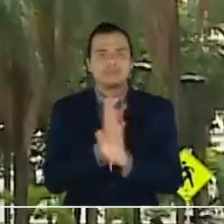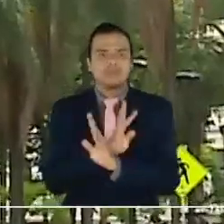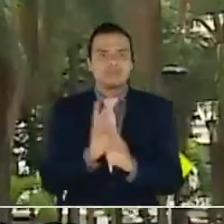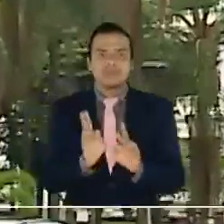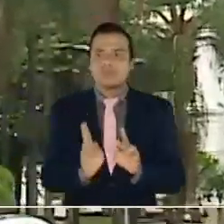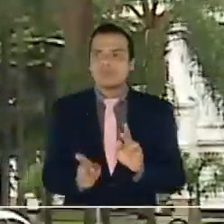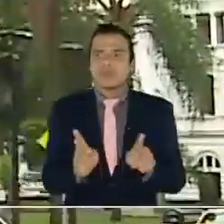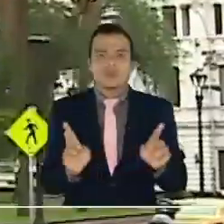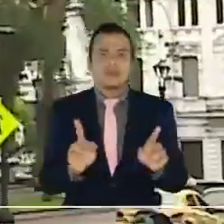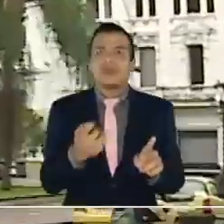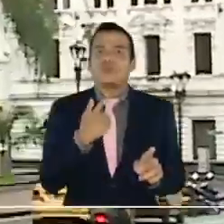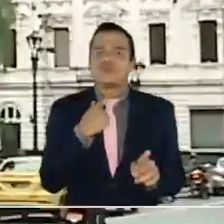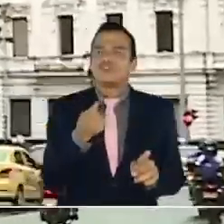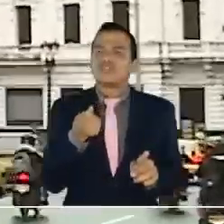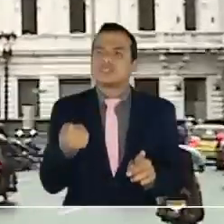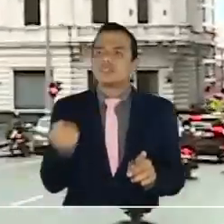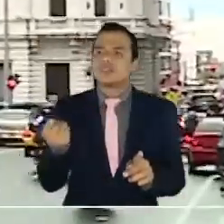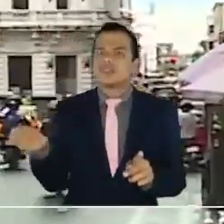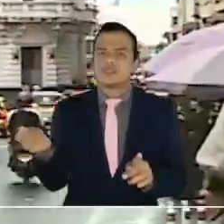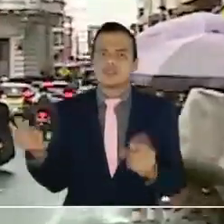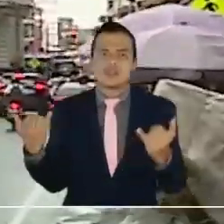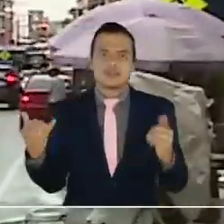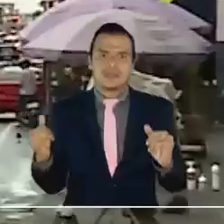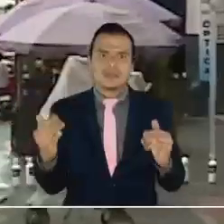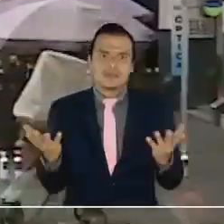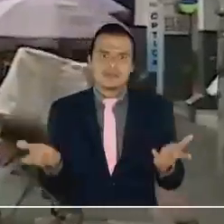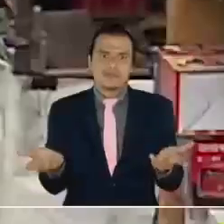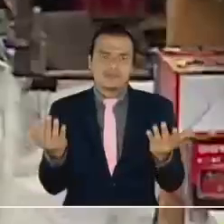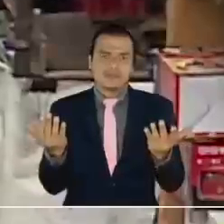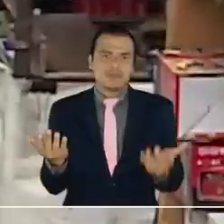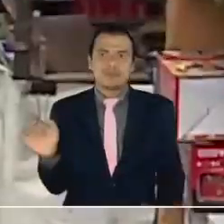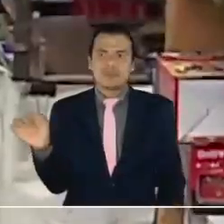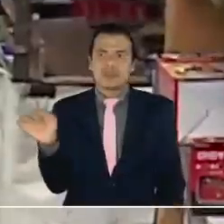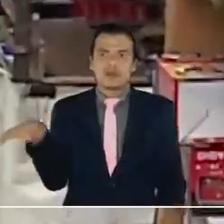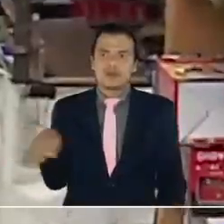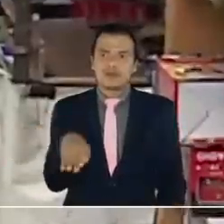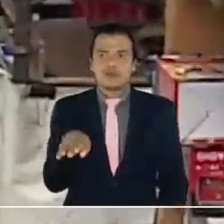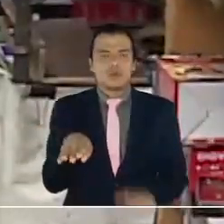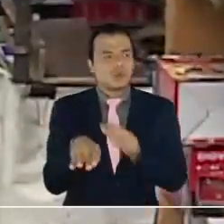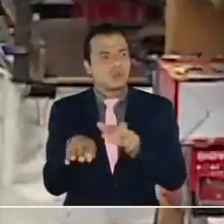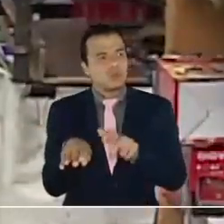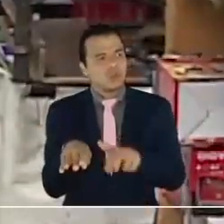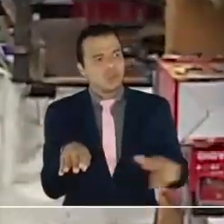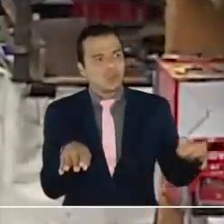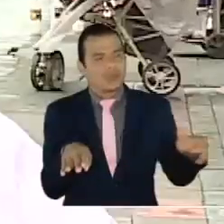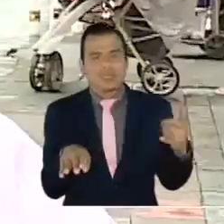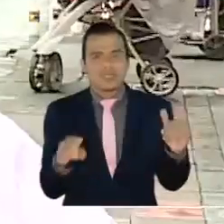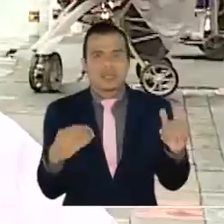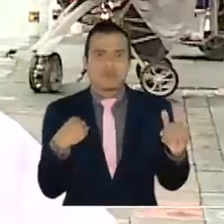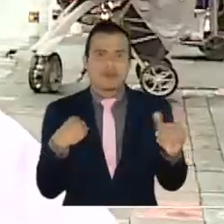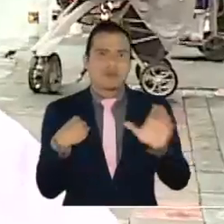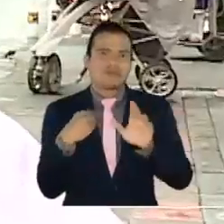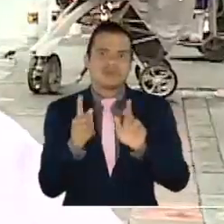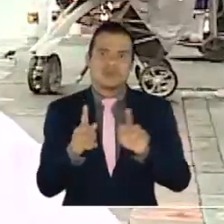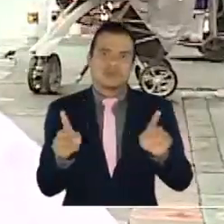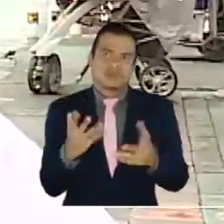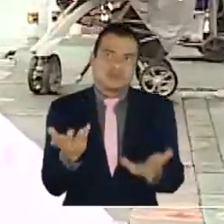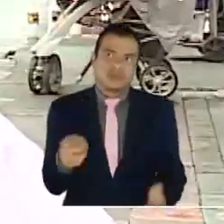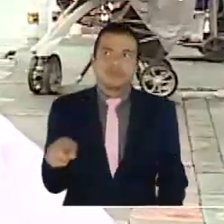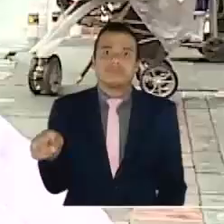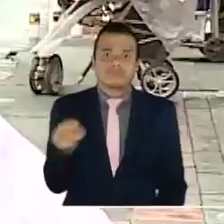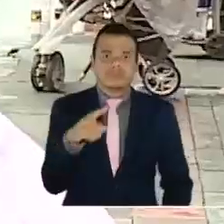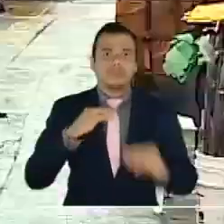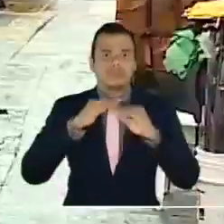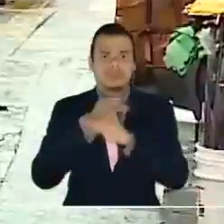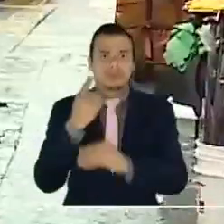gente no quiere andar. La gente quiere llegar en el carro ahí y bajarse y ya. Entonces sí nos afecta, hace falta los carros, mi rey. Para Edison Giraldo, concejal de